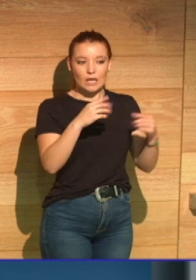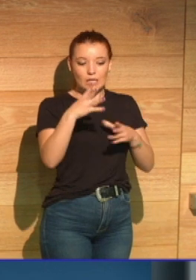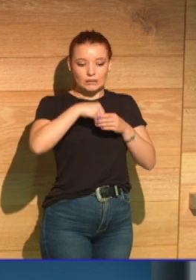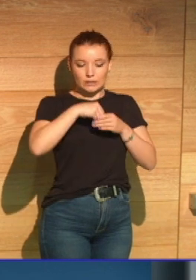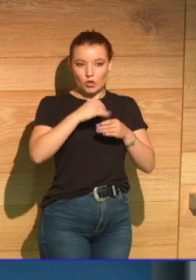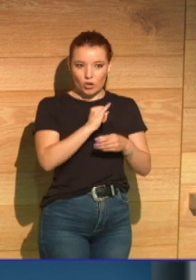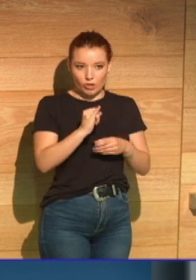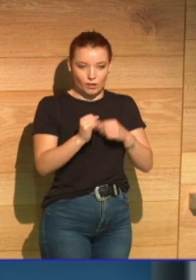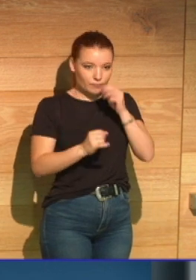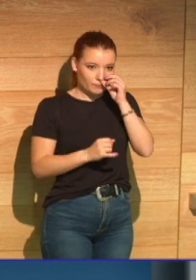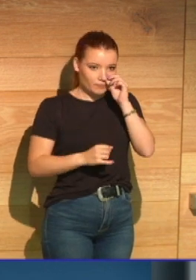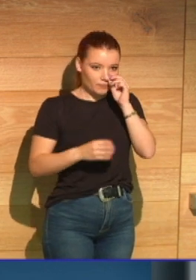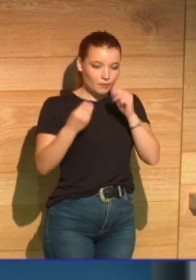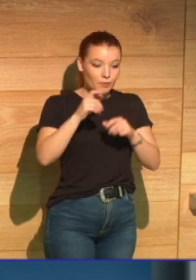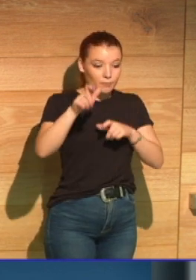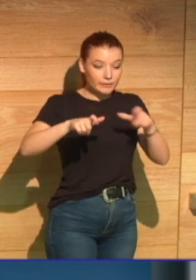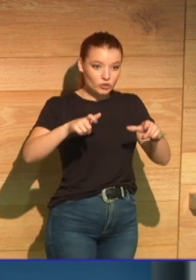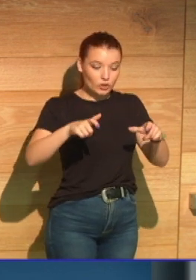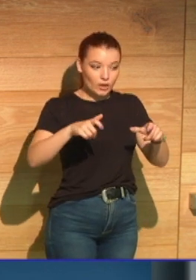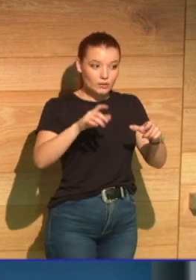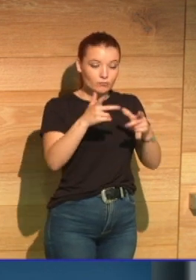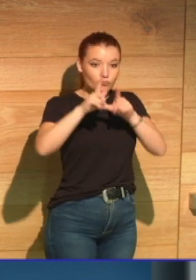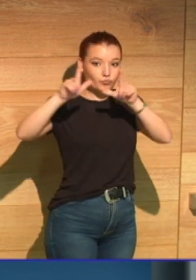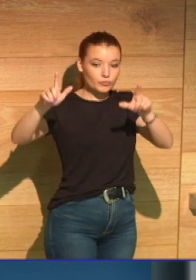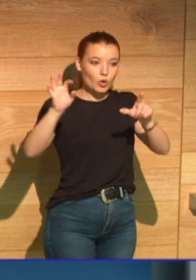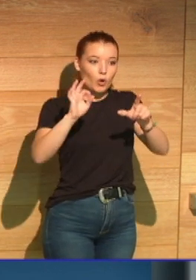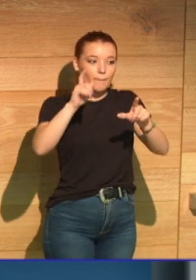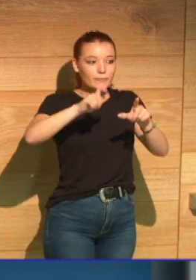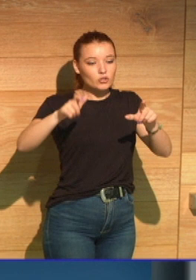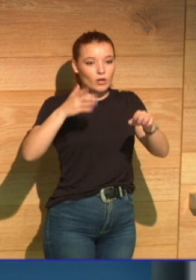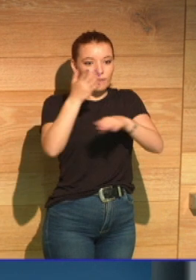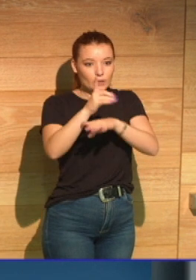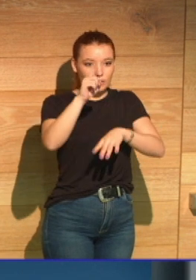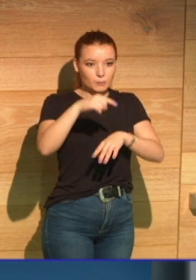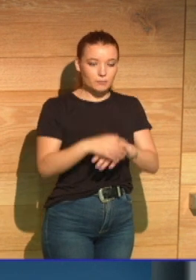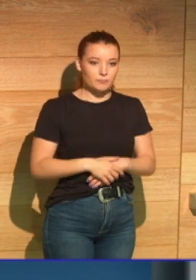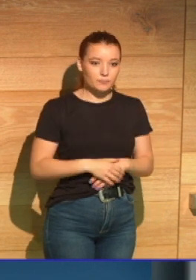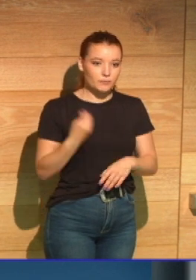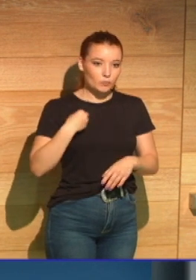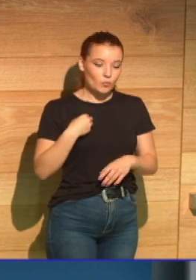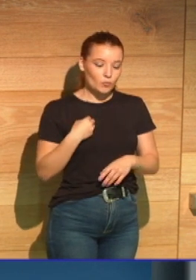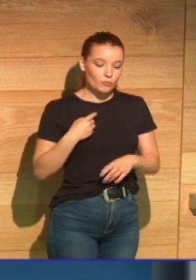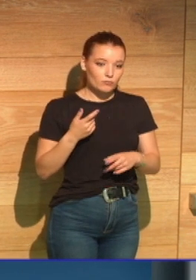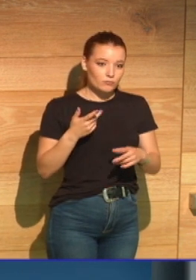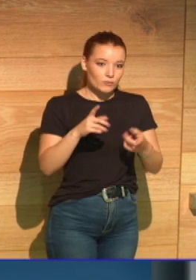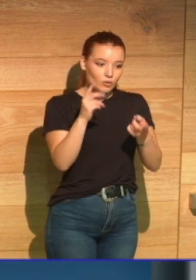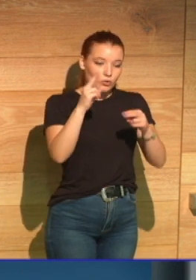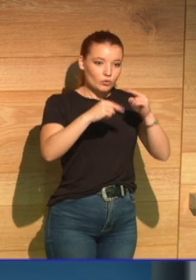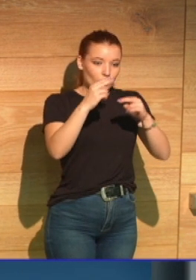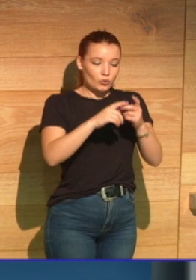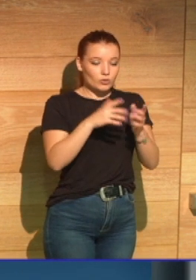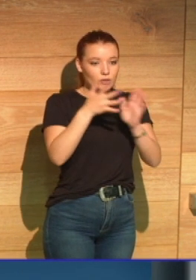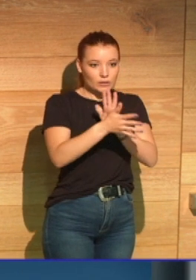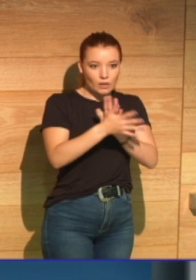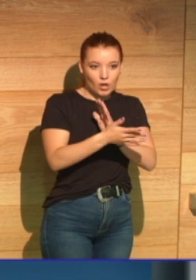pone, pero también de quien lo lee y quien nos visita. En esta esfera de construcción de significados no hay un espacio neutral, no hay nada objetivo, sino